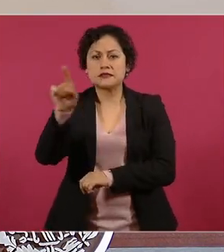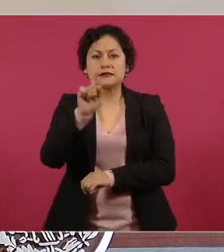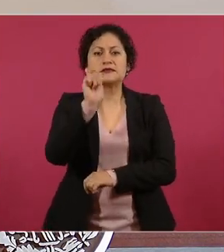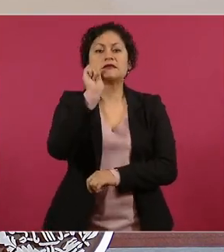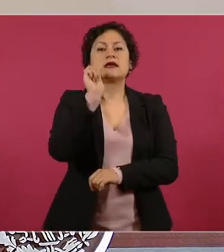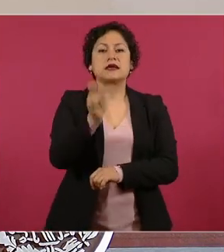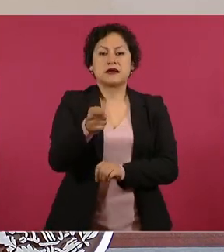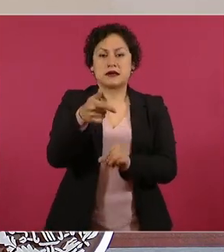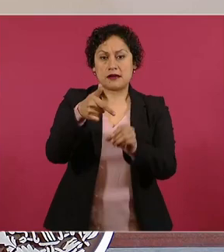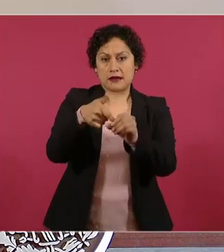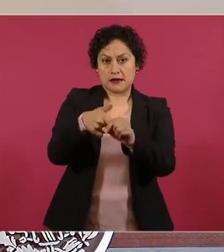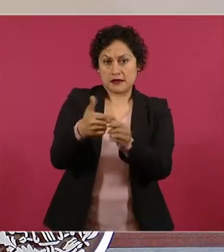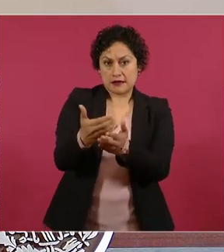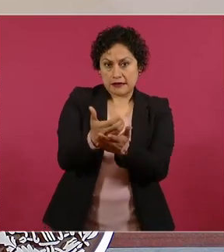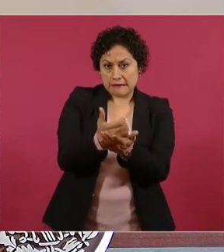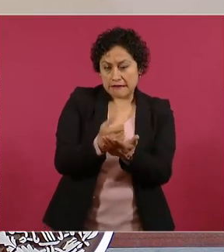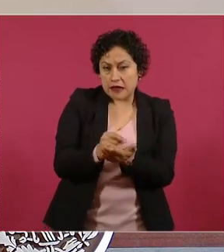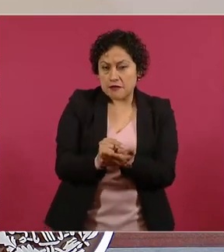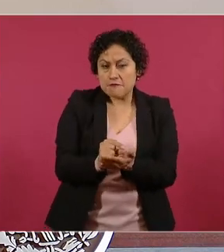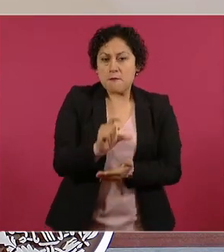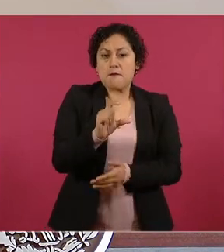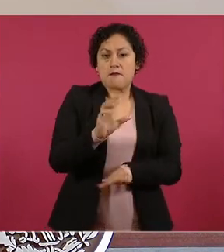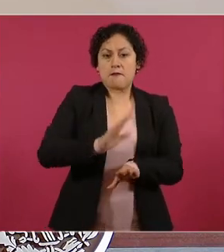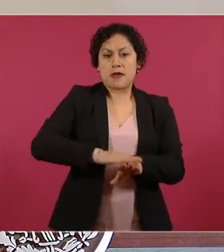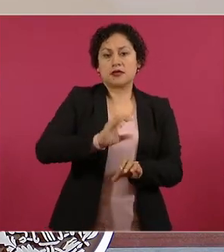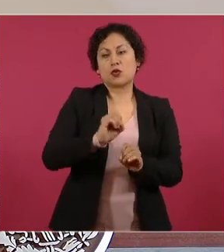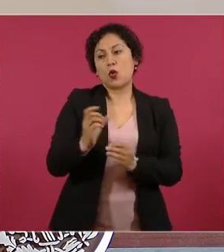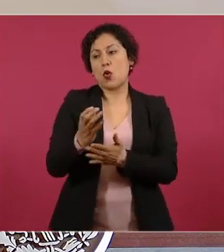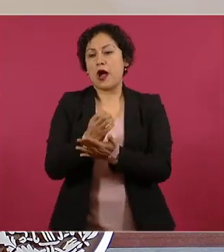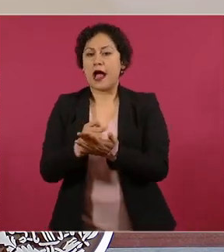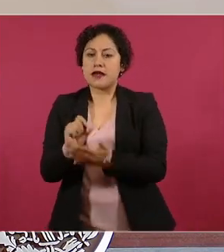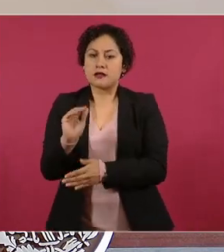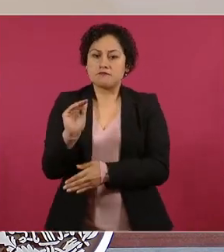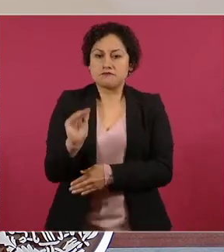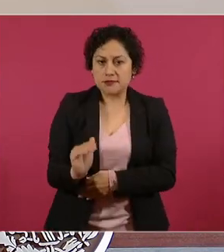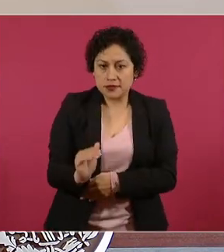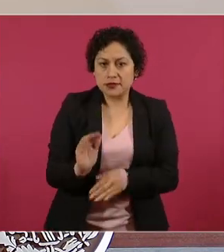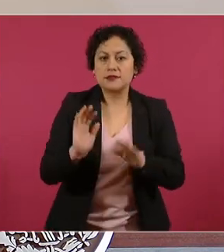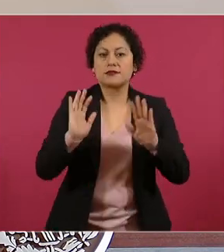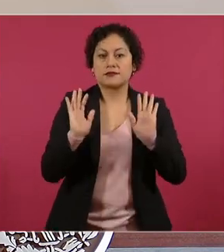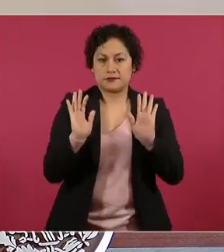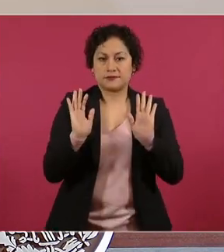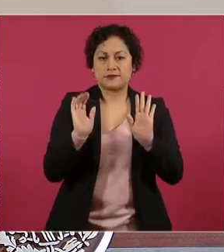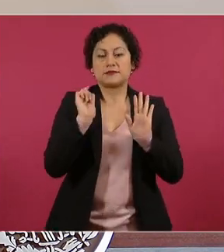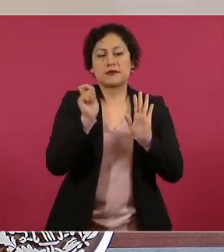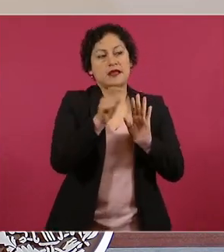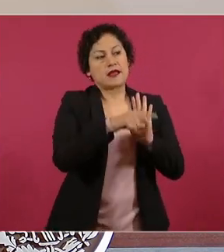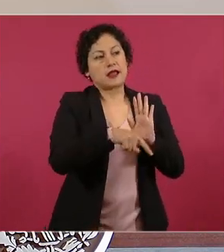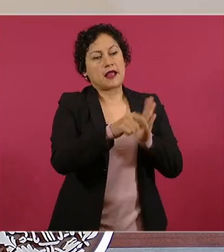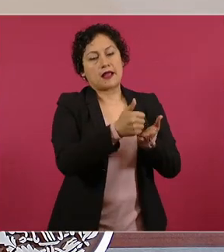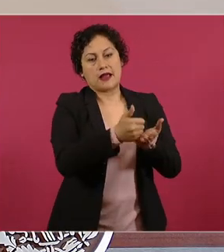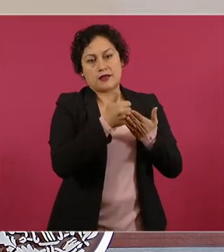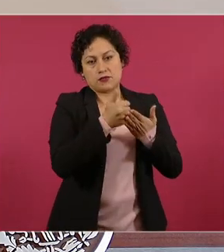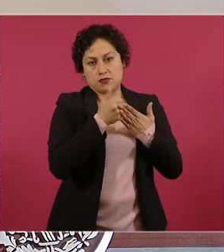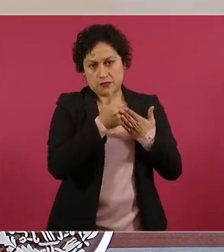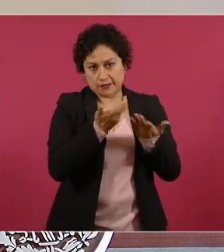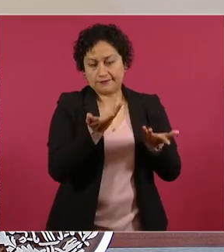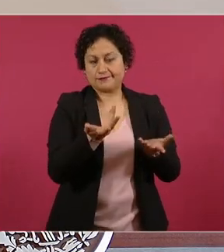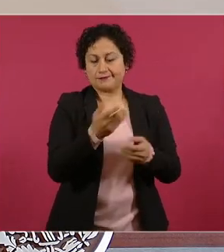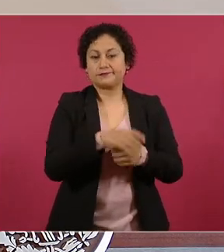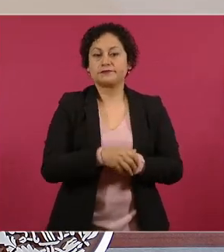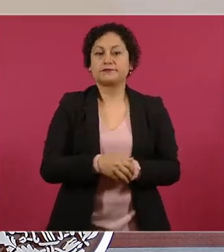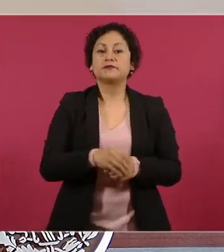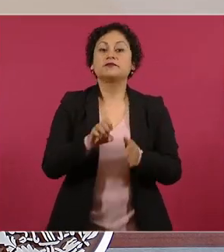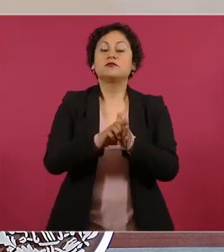las gasolinas y al diésel o las que le ganan menos, esto es, las aliadas de los consumidores. Dicho esto y teniendo